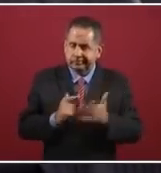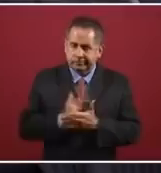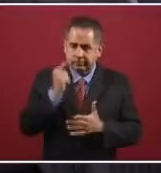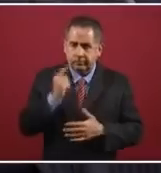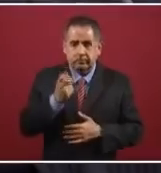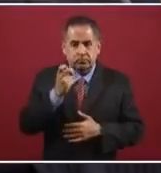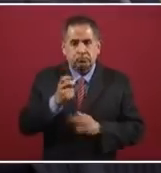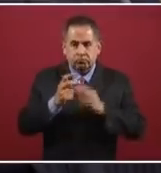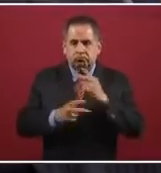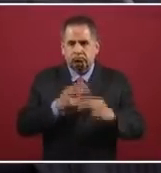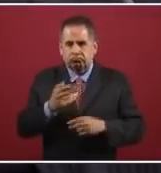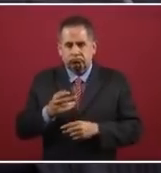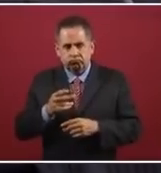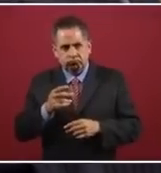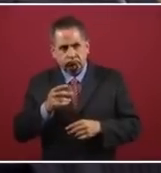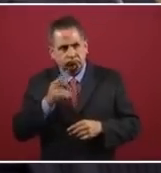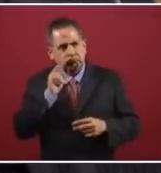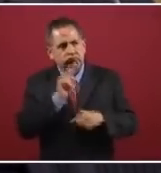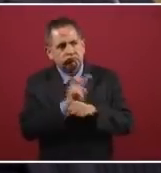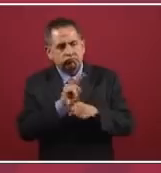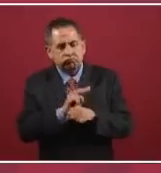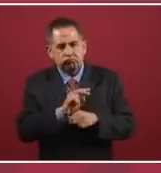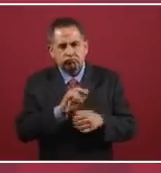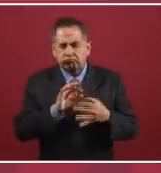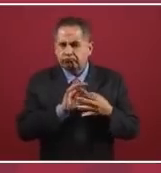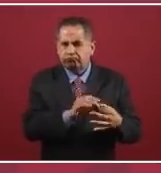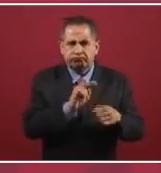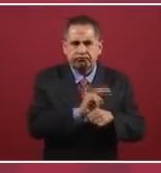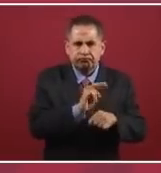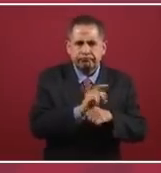por eso lo vamos a tratar de manera especial.